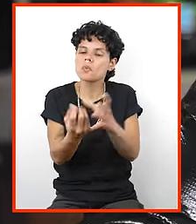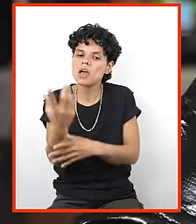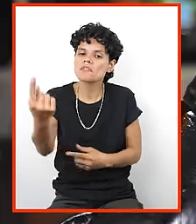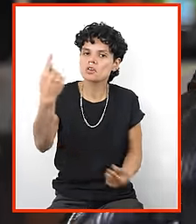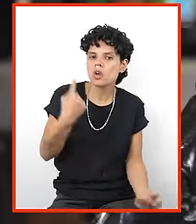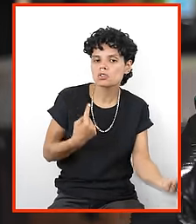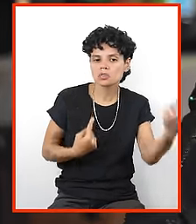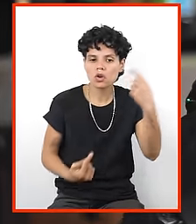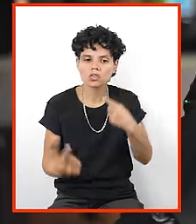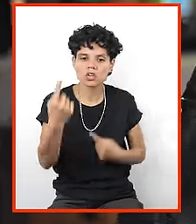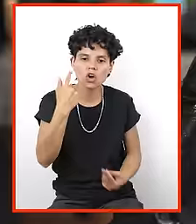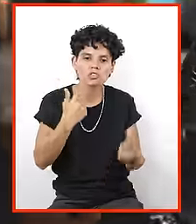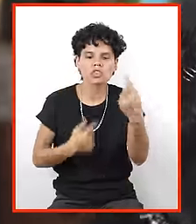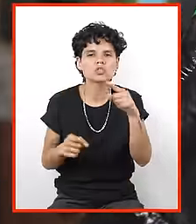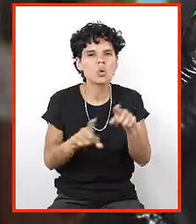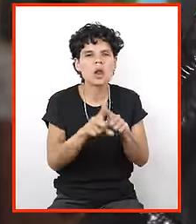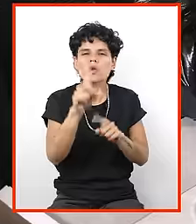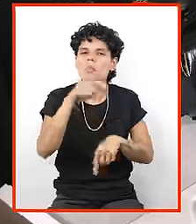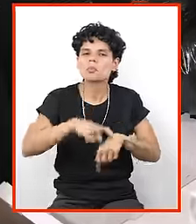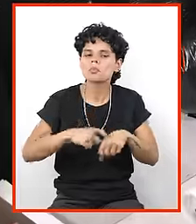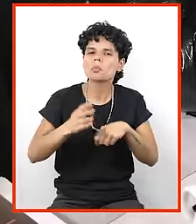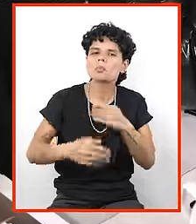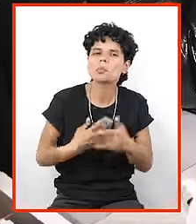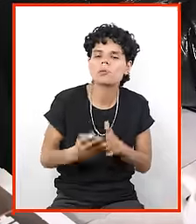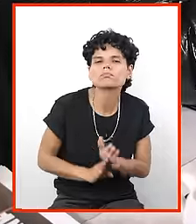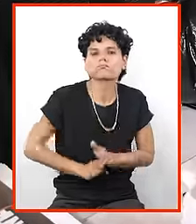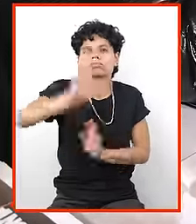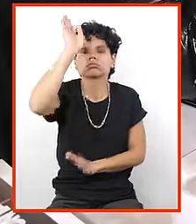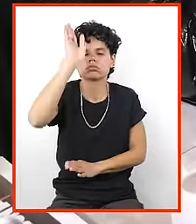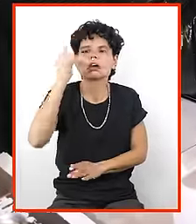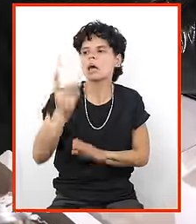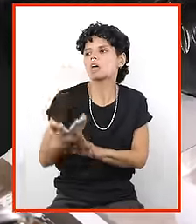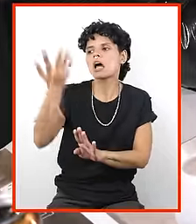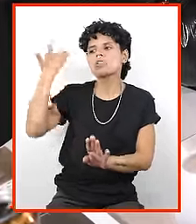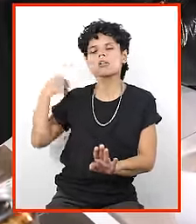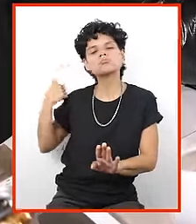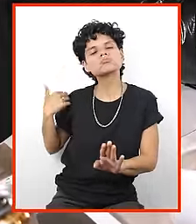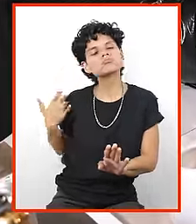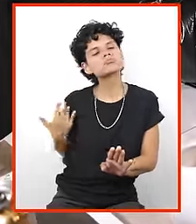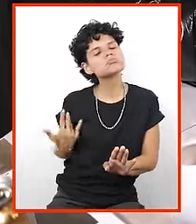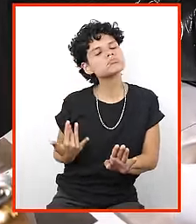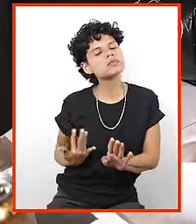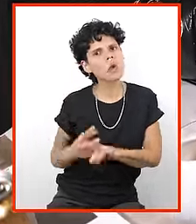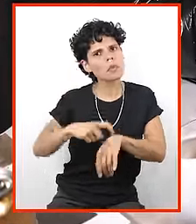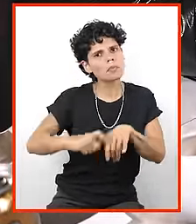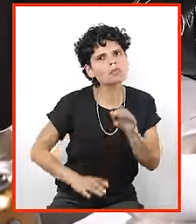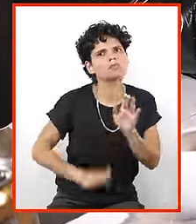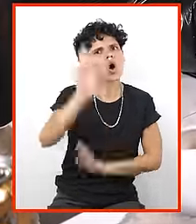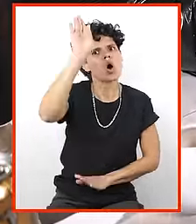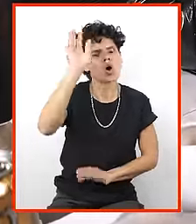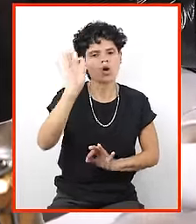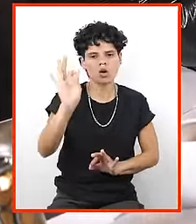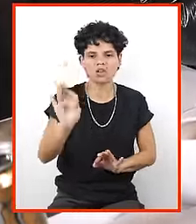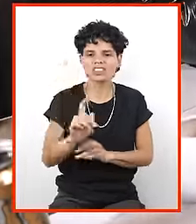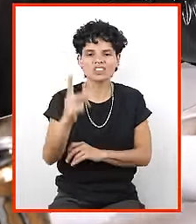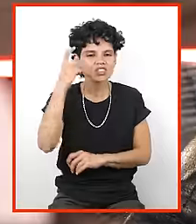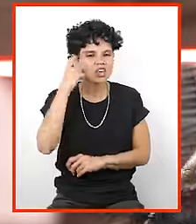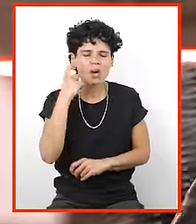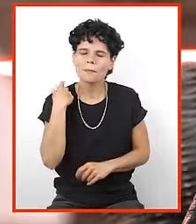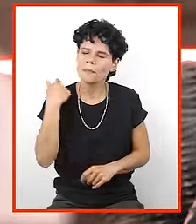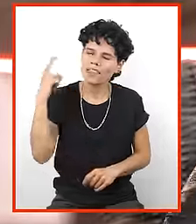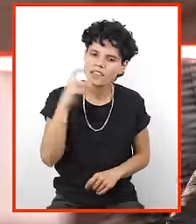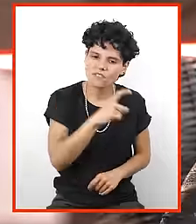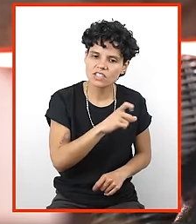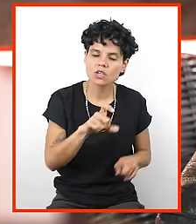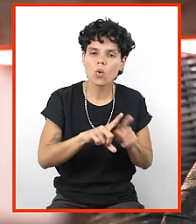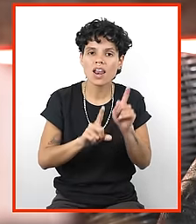porque como que de repente explota un artista, sí. Igual hay carrera larga atrás y todo, pero... Sí, yo creo que lo más fuerte y difícil de